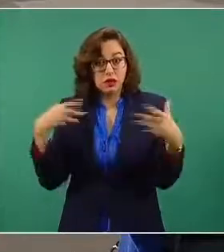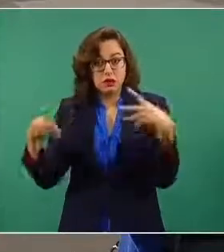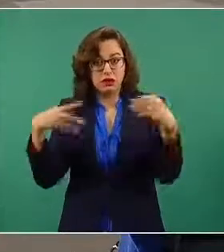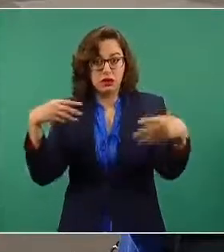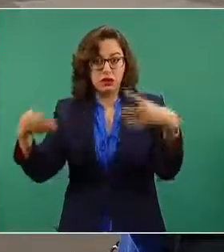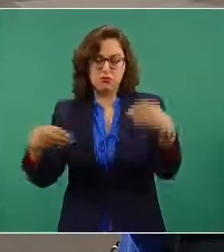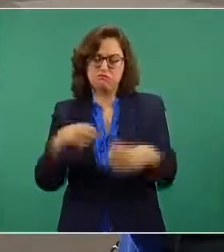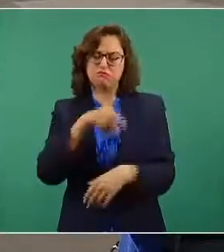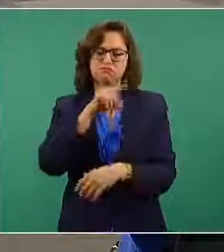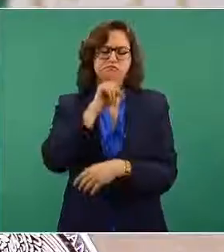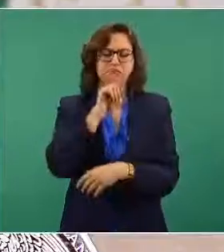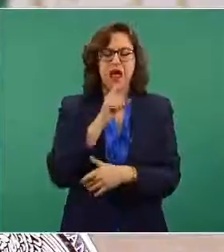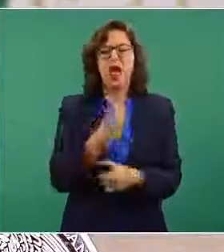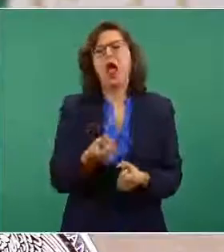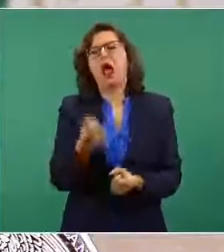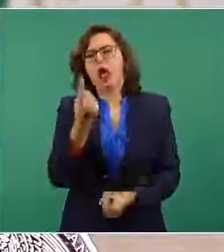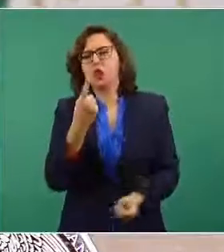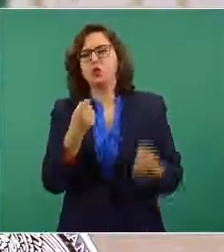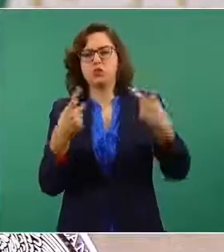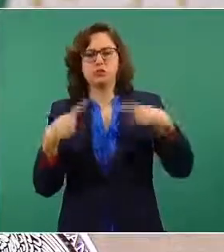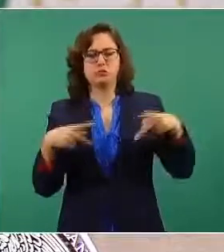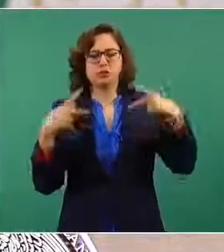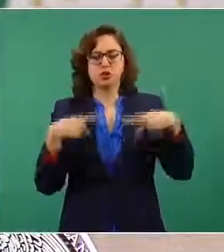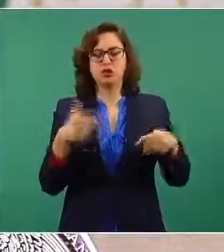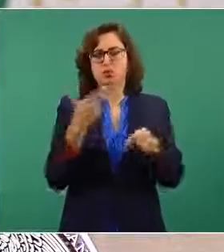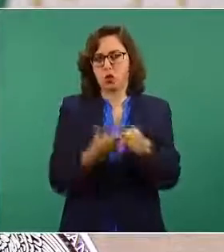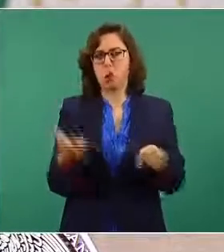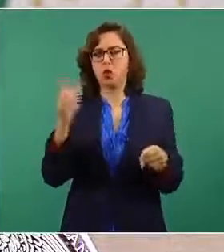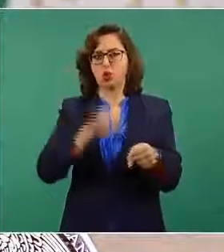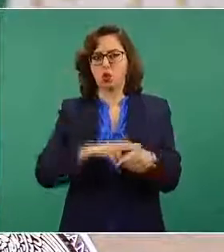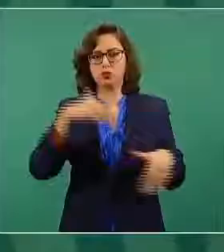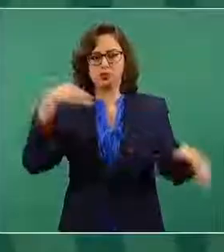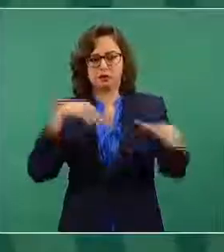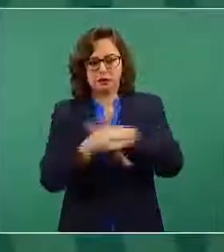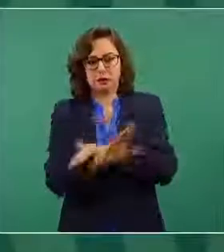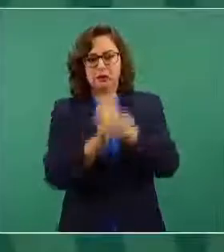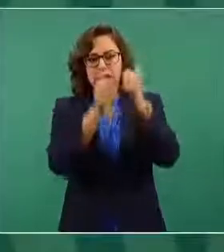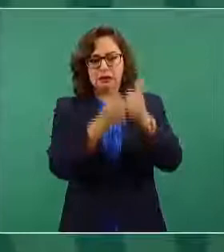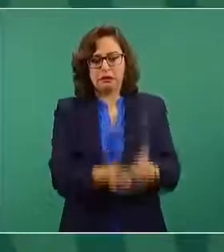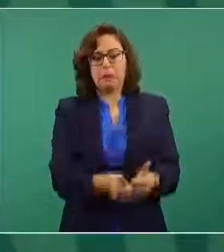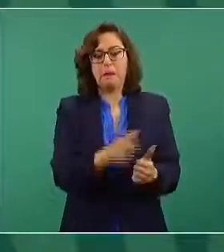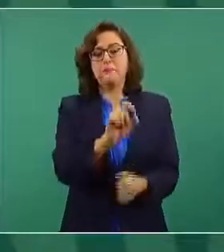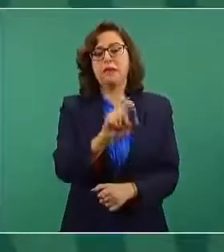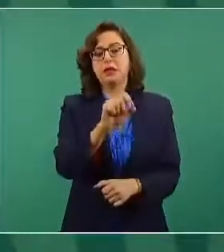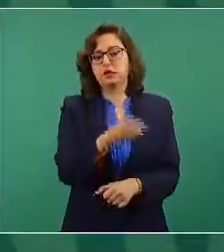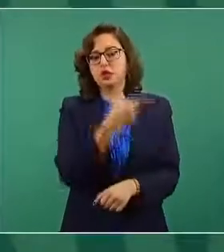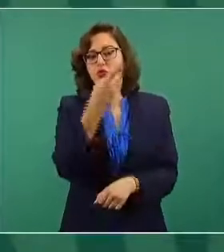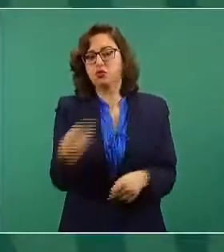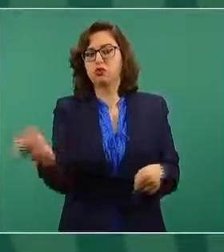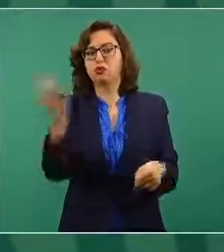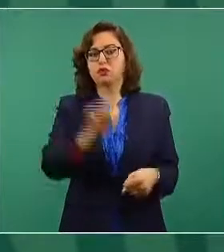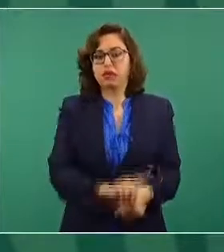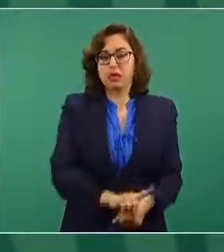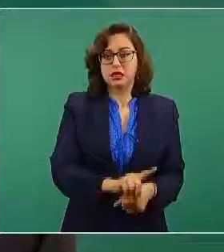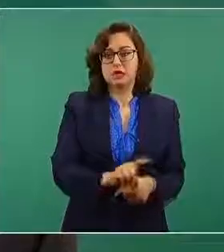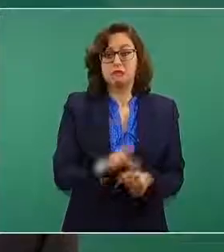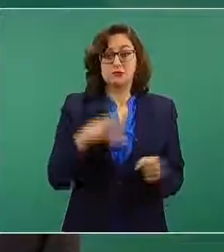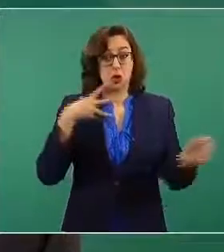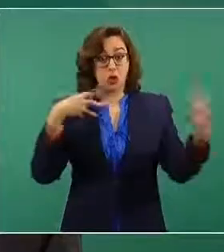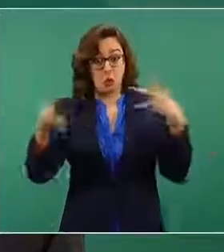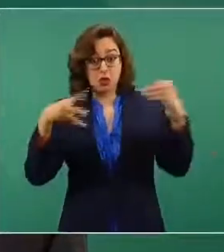hospitalizadas, se considera hasta 21 días ese periodo de capacidad contagiante. Después de los 21 días es